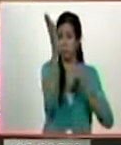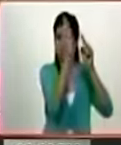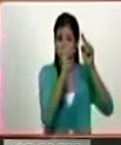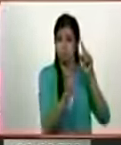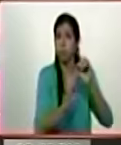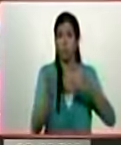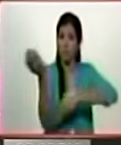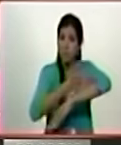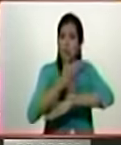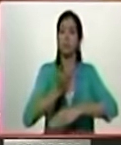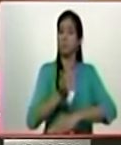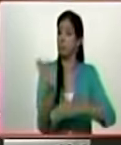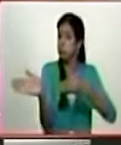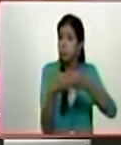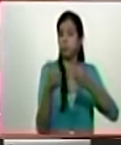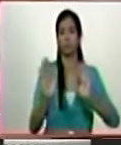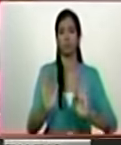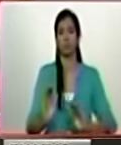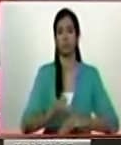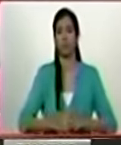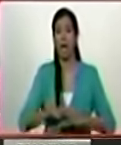sea.